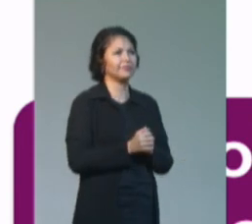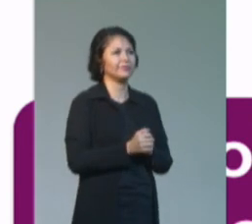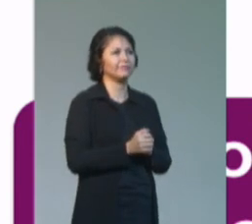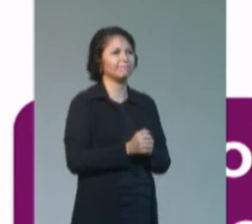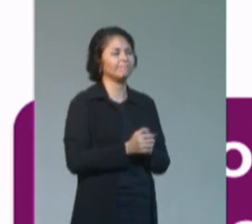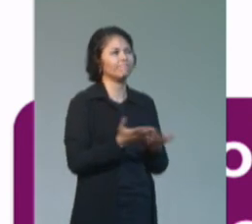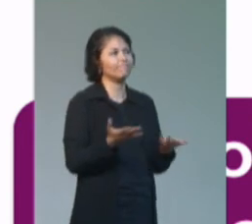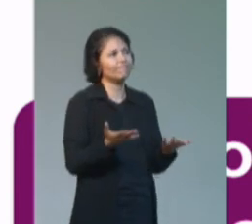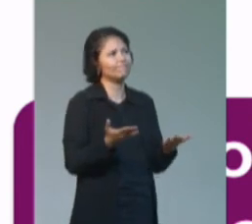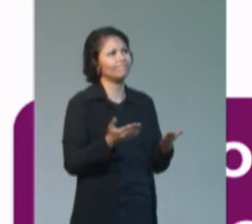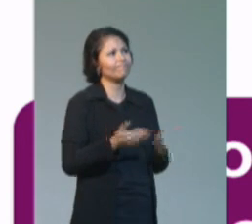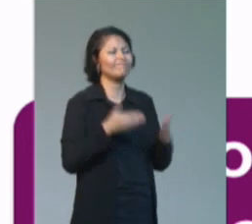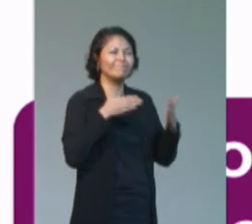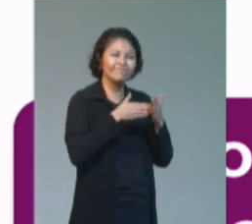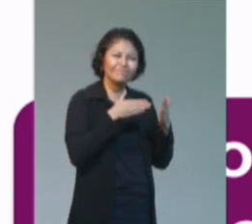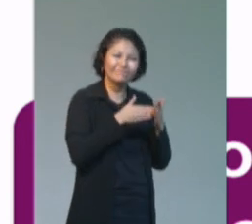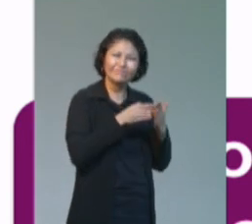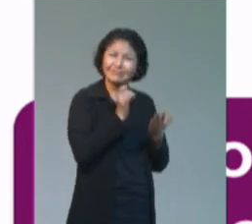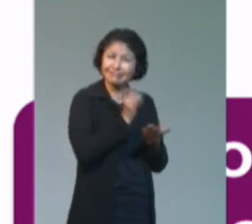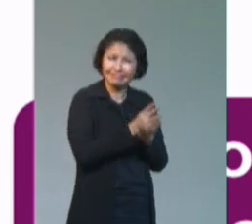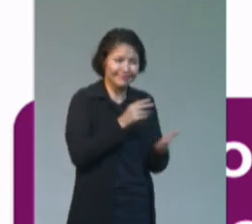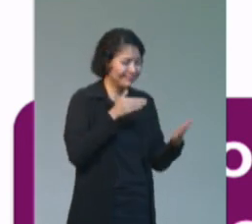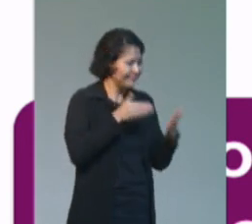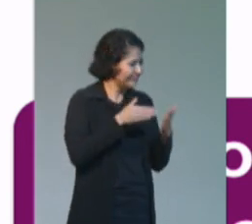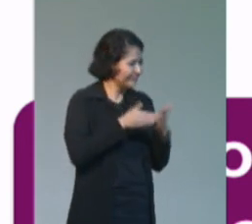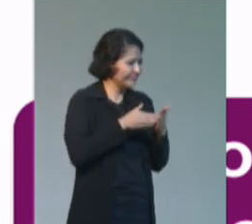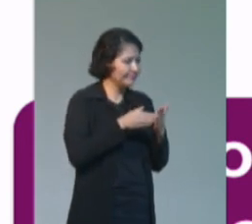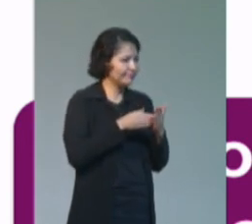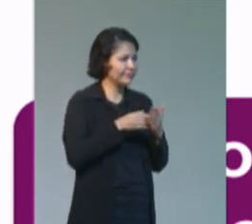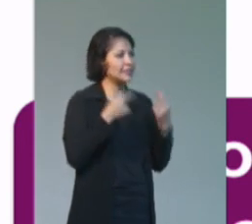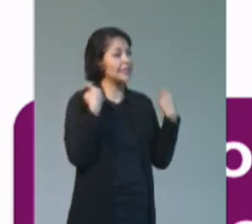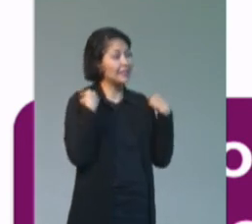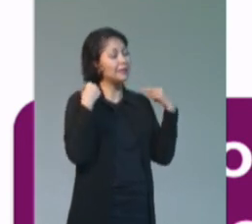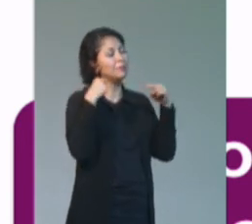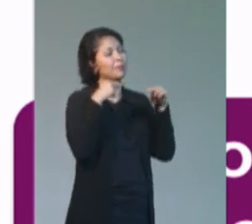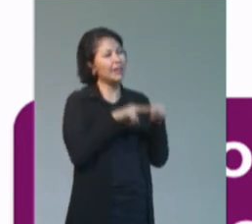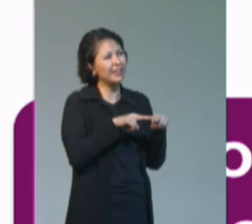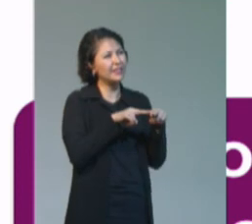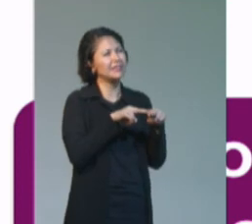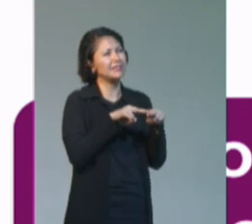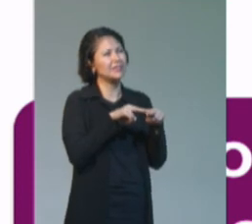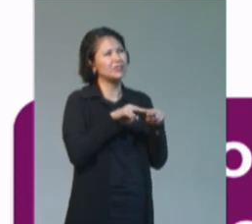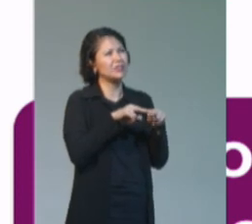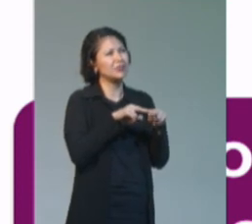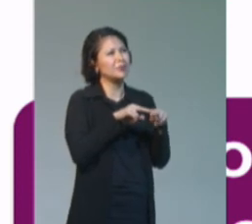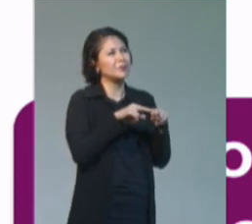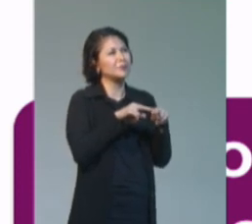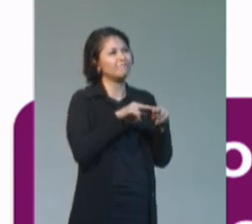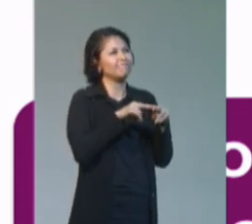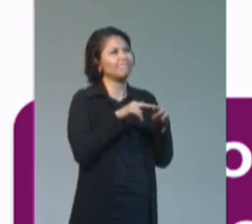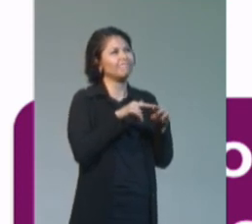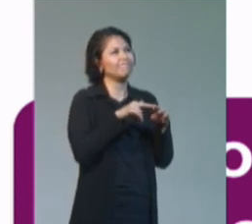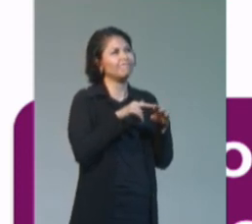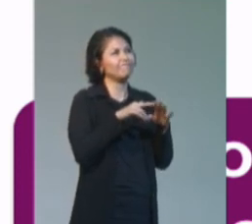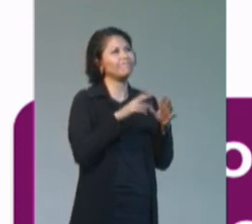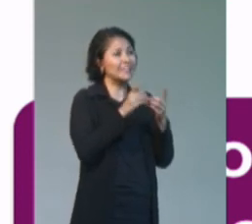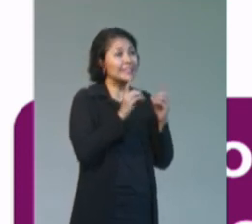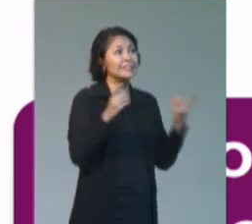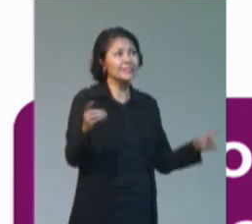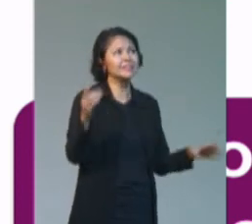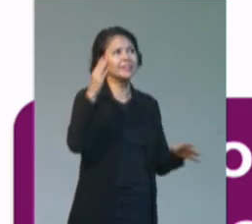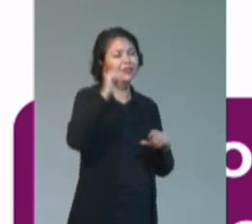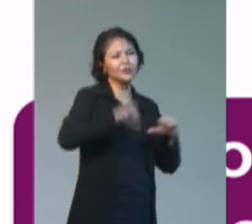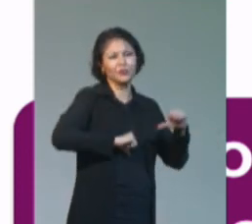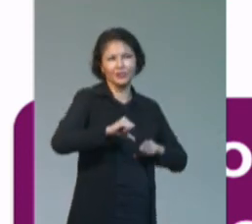limitación la única limitación es la creatividad que el docente tenga que tenga para ponerlas en funcionamiento pero podemos hacer